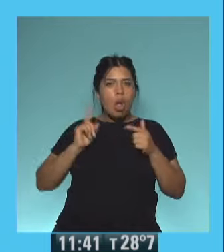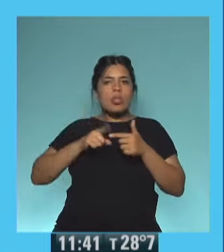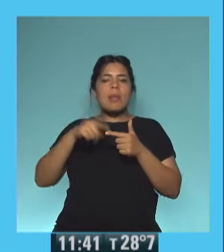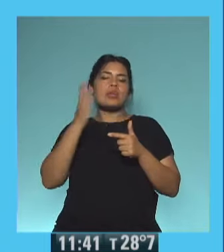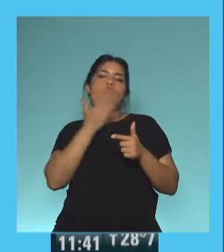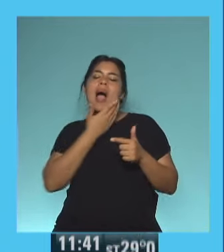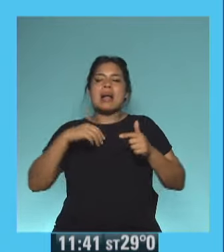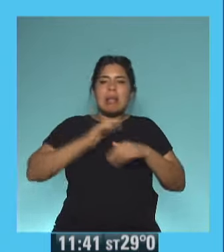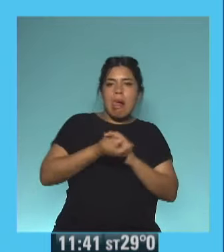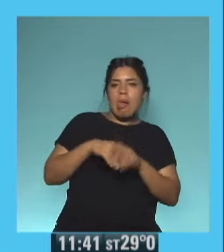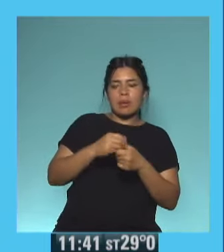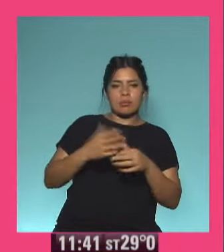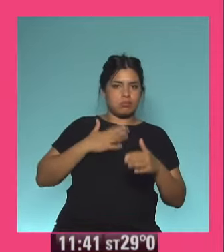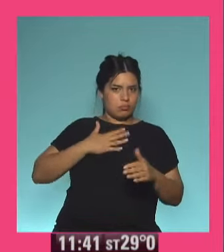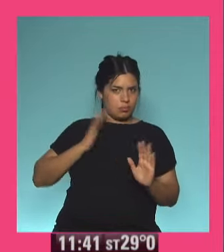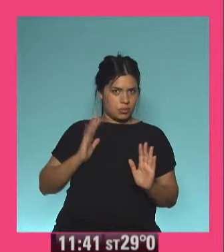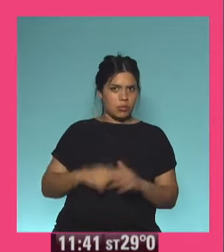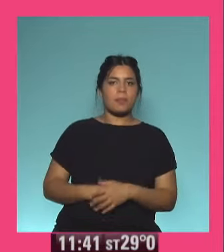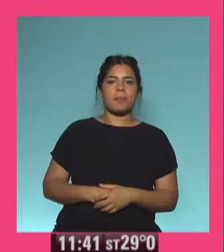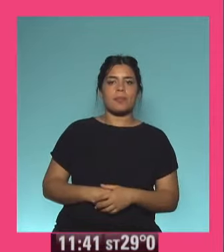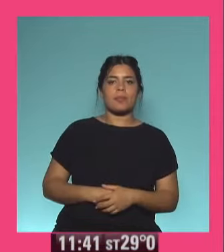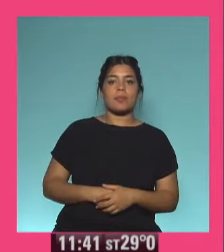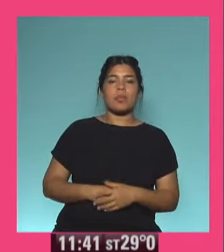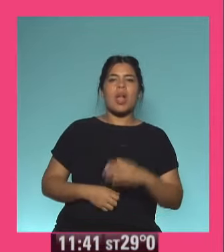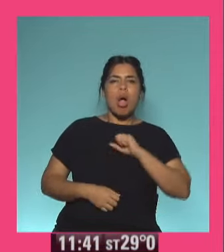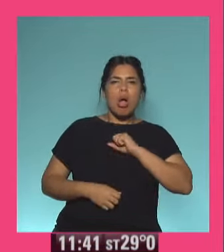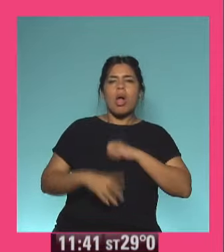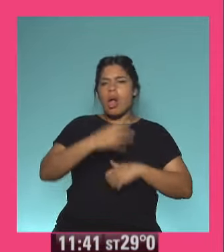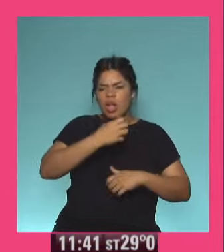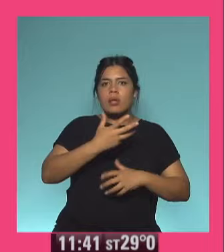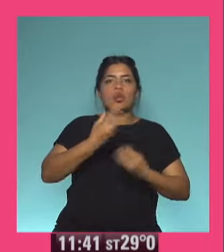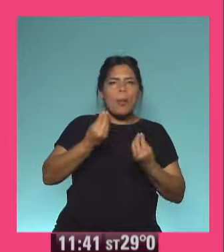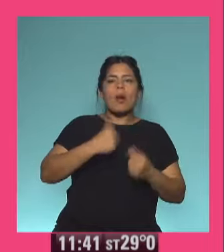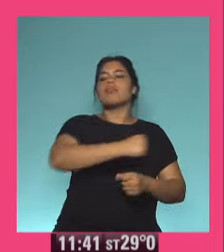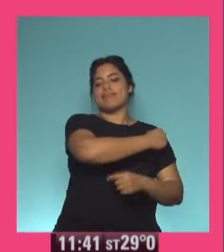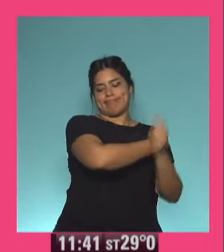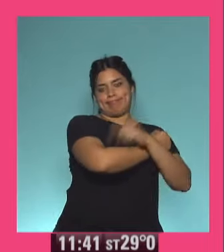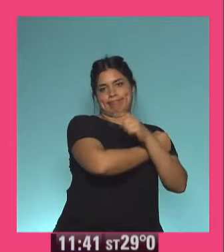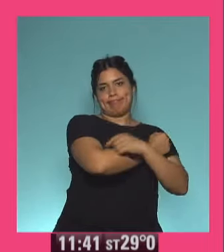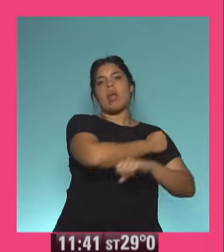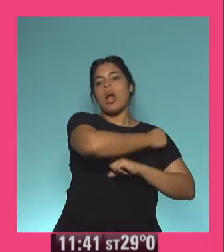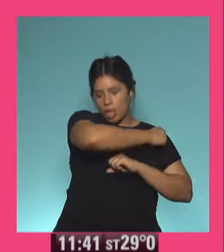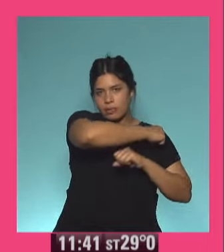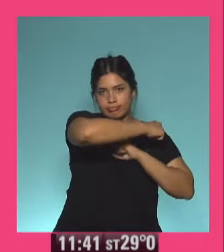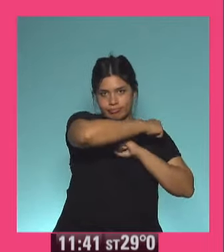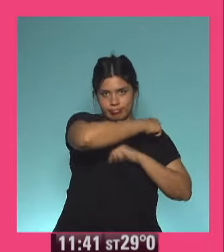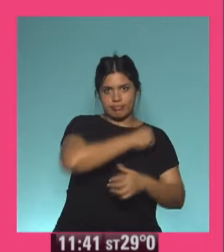y limpiarnos las manos. Tosemos o estornudamos en el pliegue del codo.